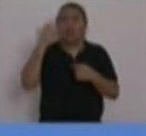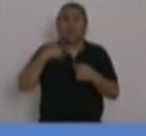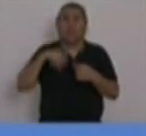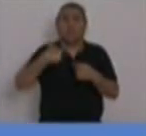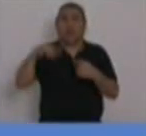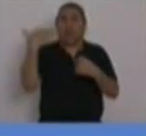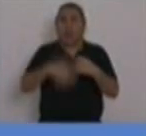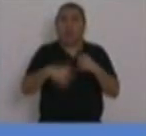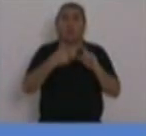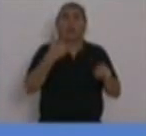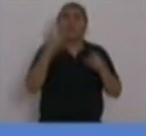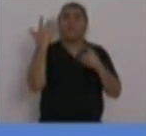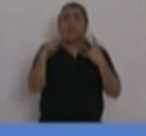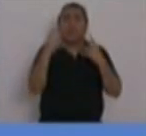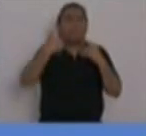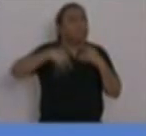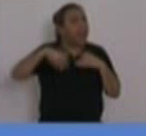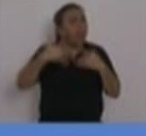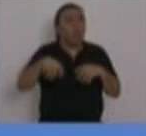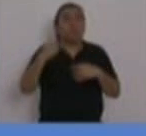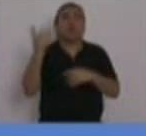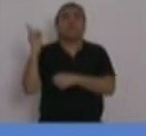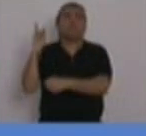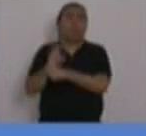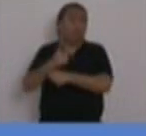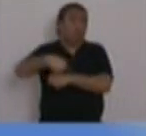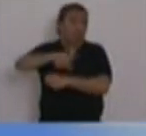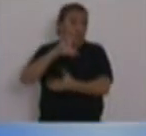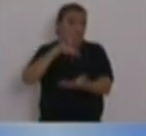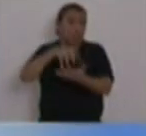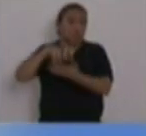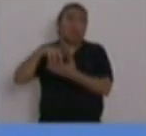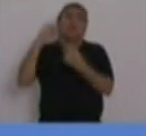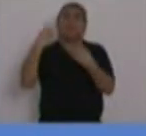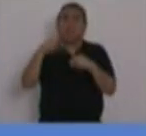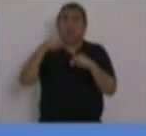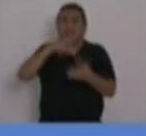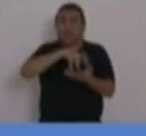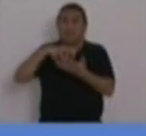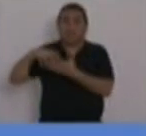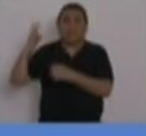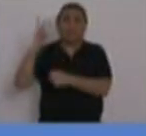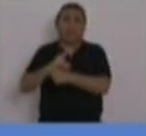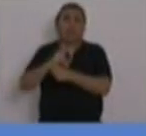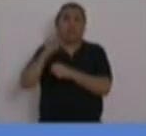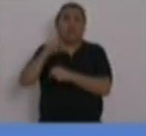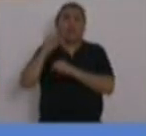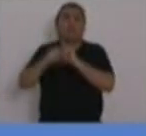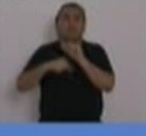grave endeudamiento recibido por la gestión de Cristina Fernández de Kirchner y que por eso se recurrió al Fondo Monetario Internacional,